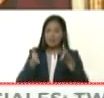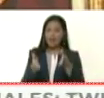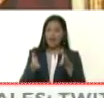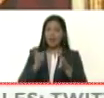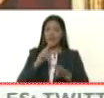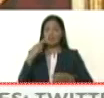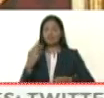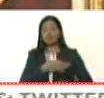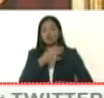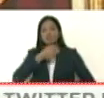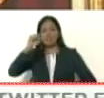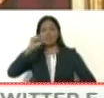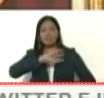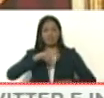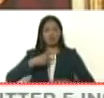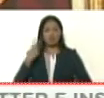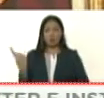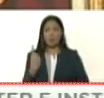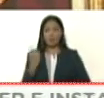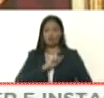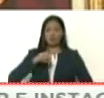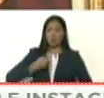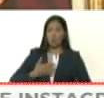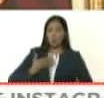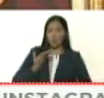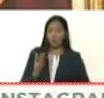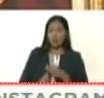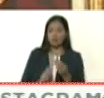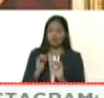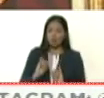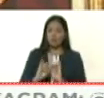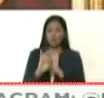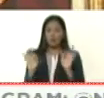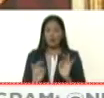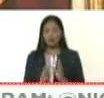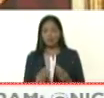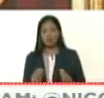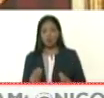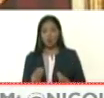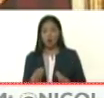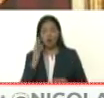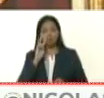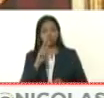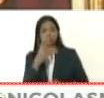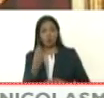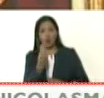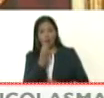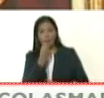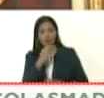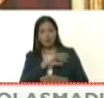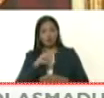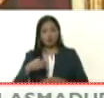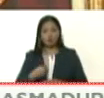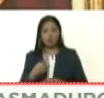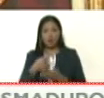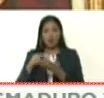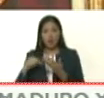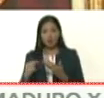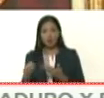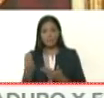socialista puede hacer. Solo nosotros podemos hacer el milagro de la alimentación, la